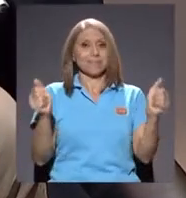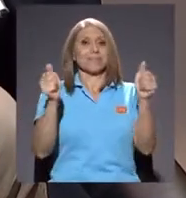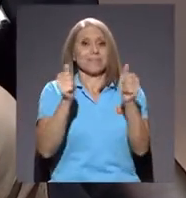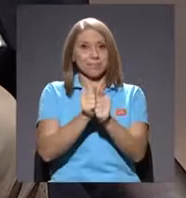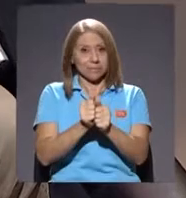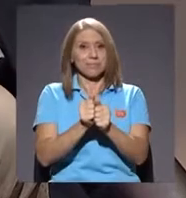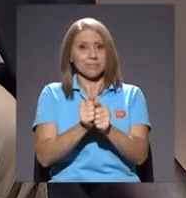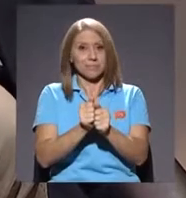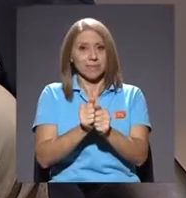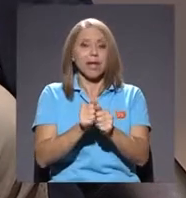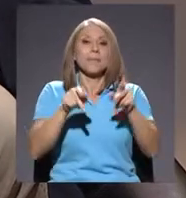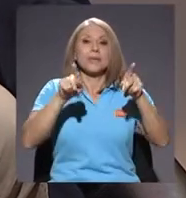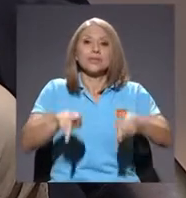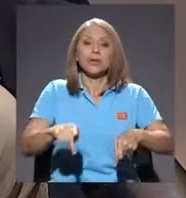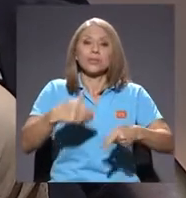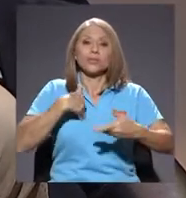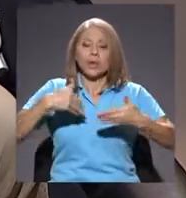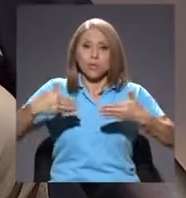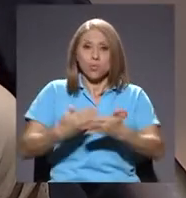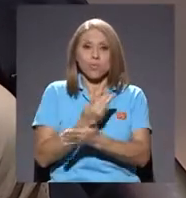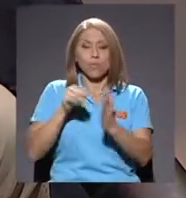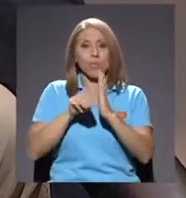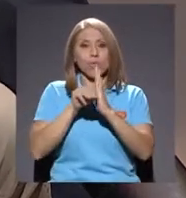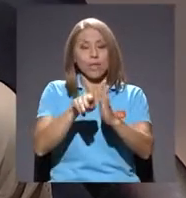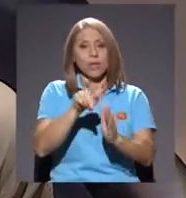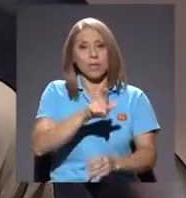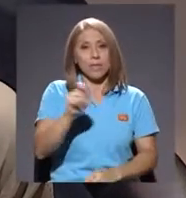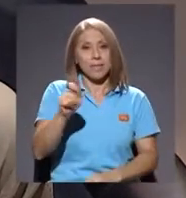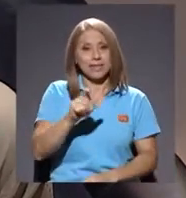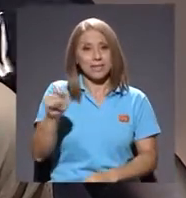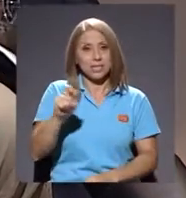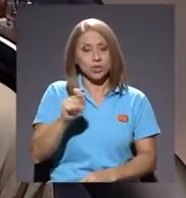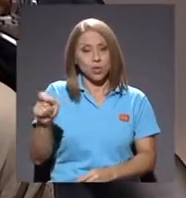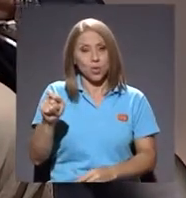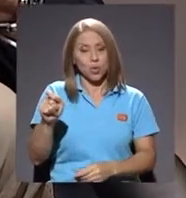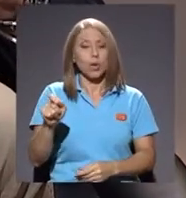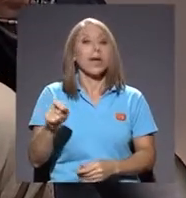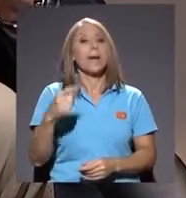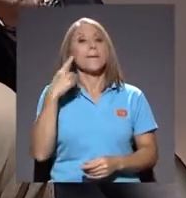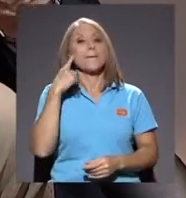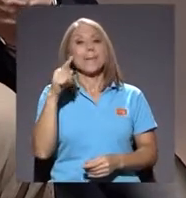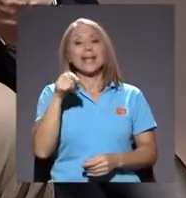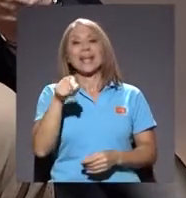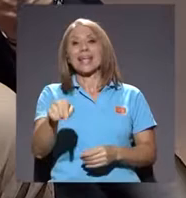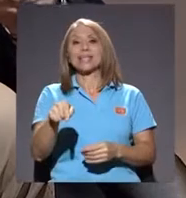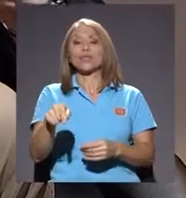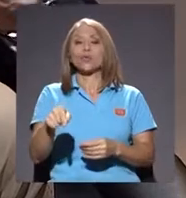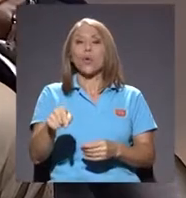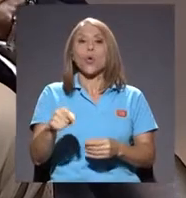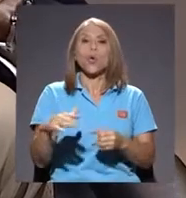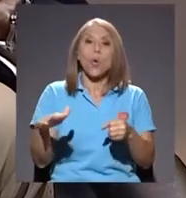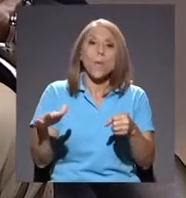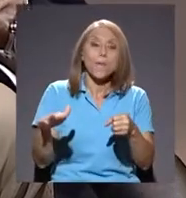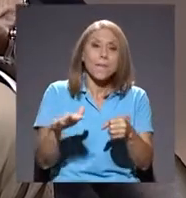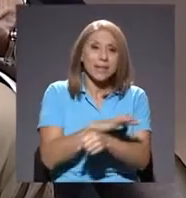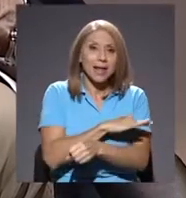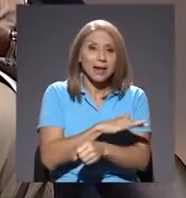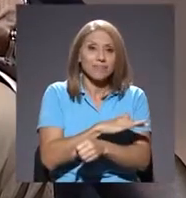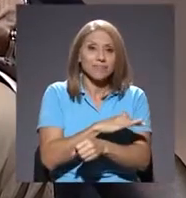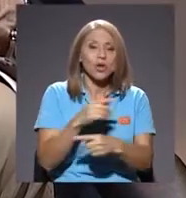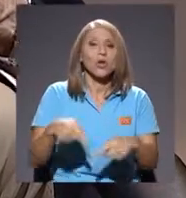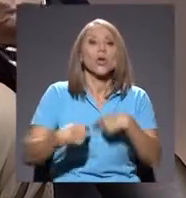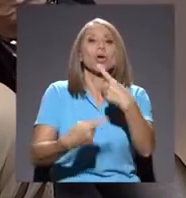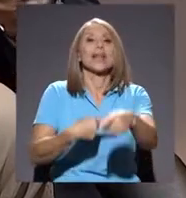modelo de pensión una nueva fuente para sus pensiones que viniera a completar lo que él iba a pasar a faltar